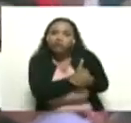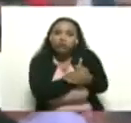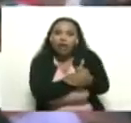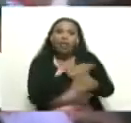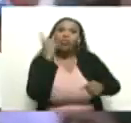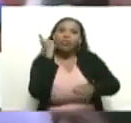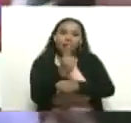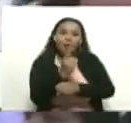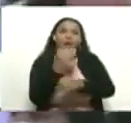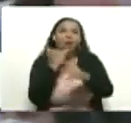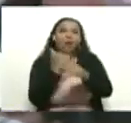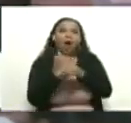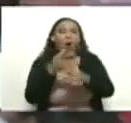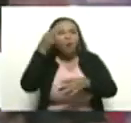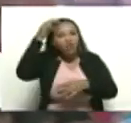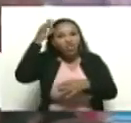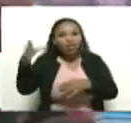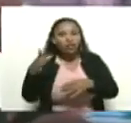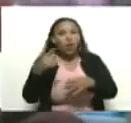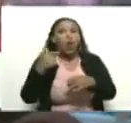fastidioso, la palabra es otra, pero no la voy a decir.